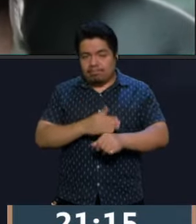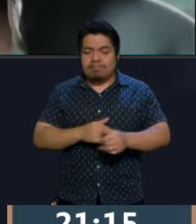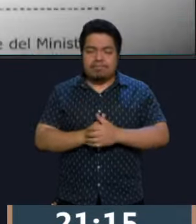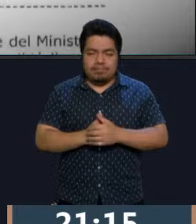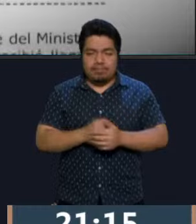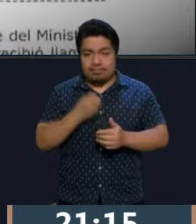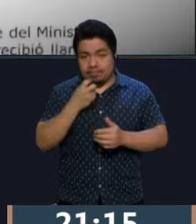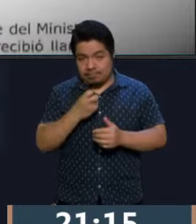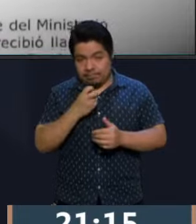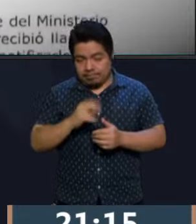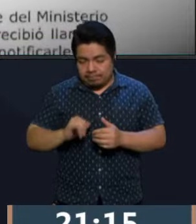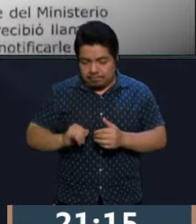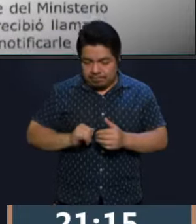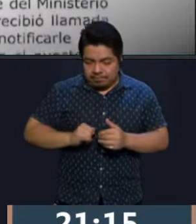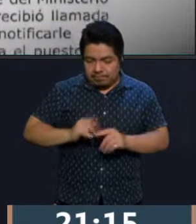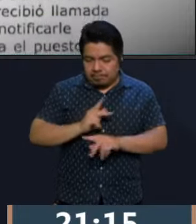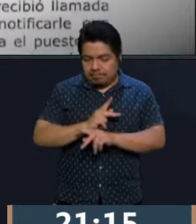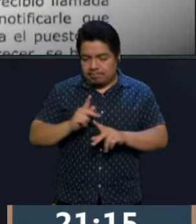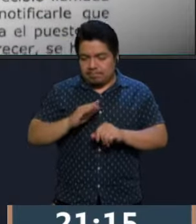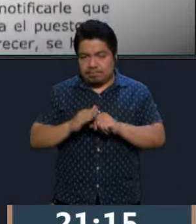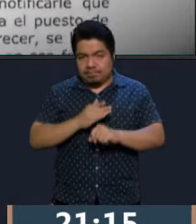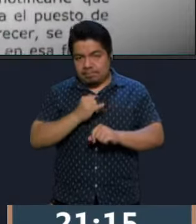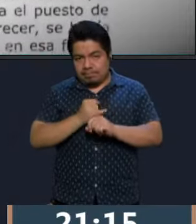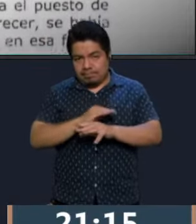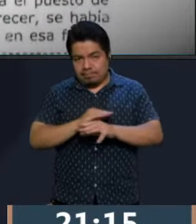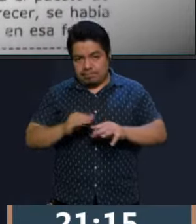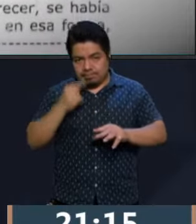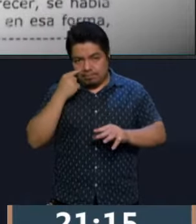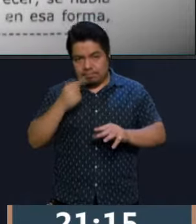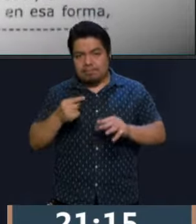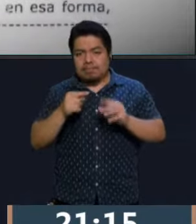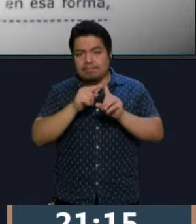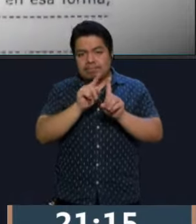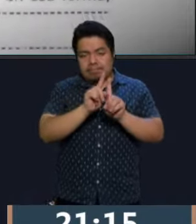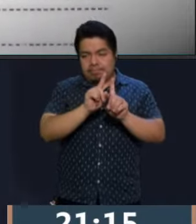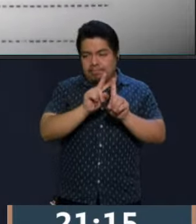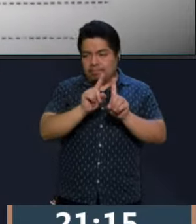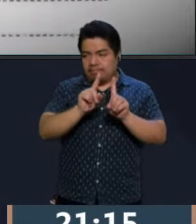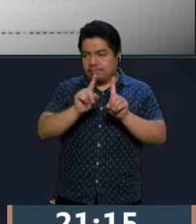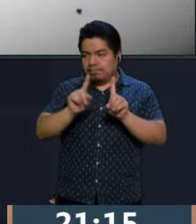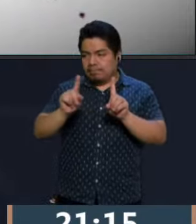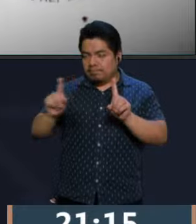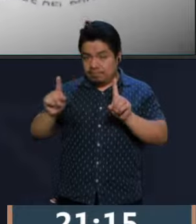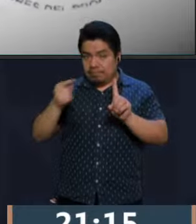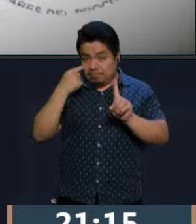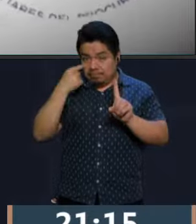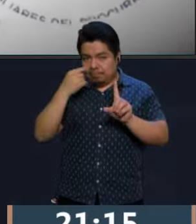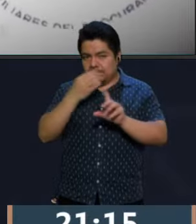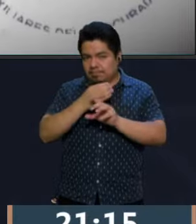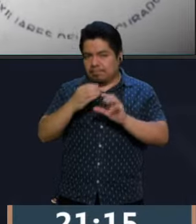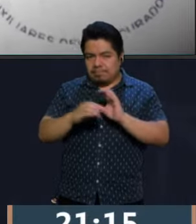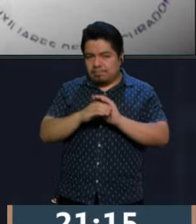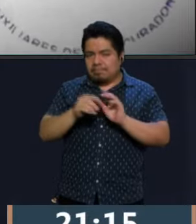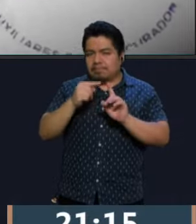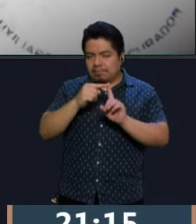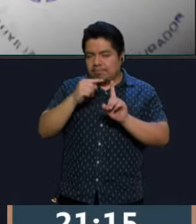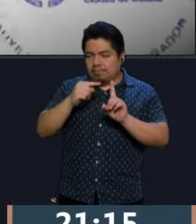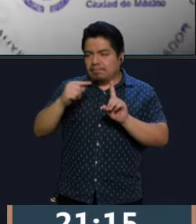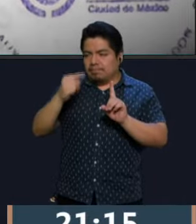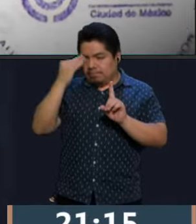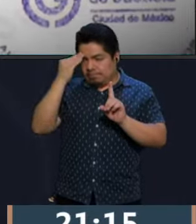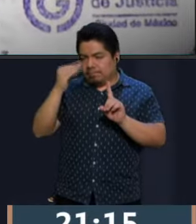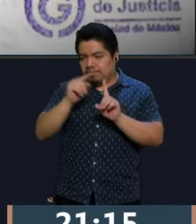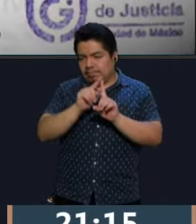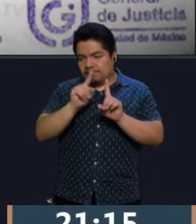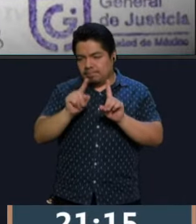público esta información, vamos a ver una línea de tiempo muy interesante. Esta línea de tiempo nos